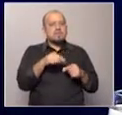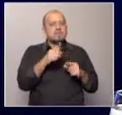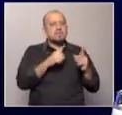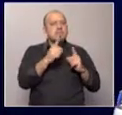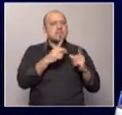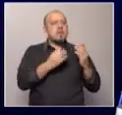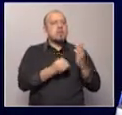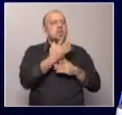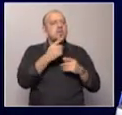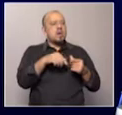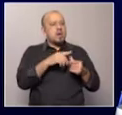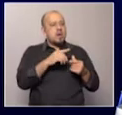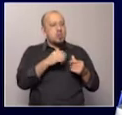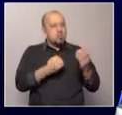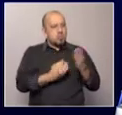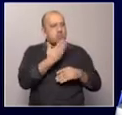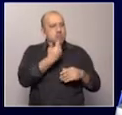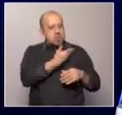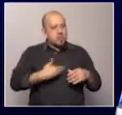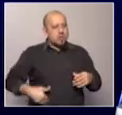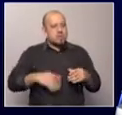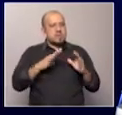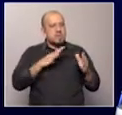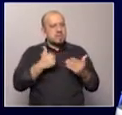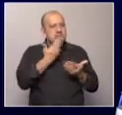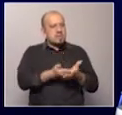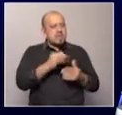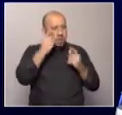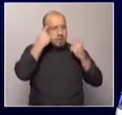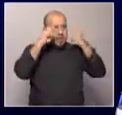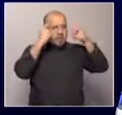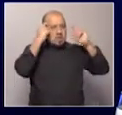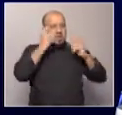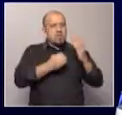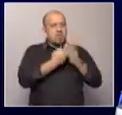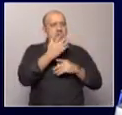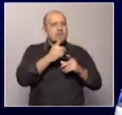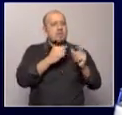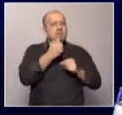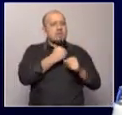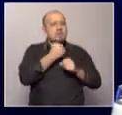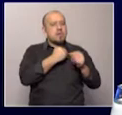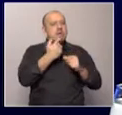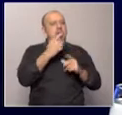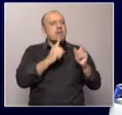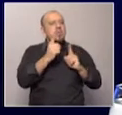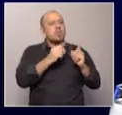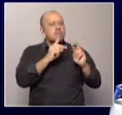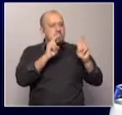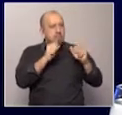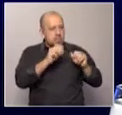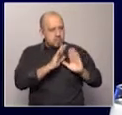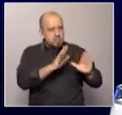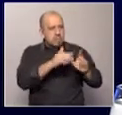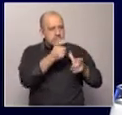legislatura para tratar de mejorar de trabajar algunos de los ejes de las personas privadas libertad que a este